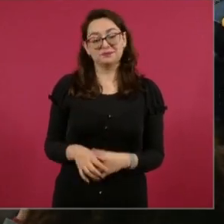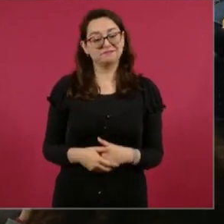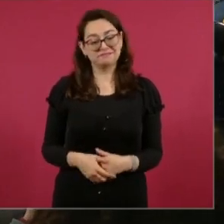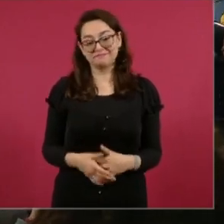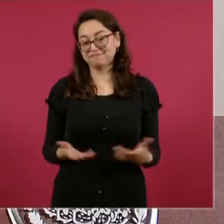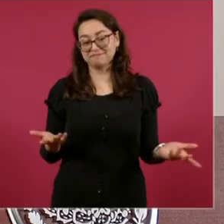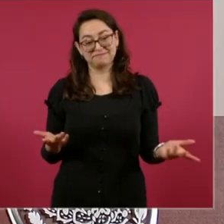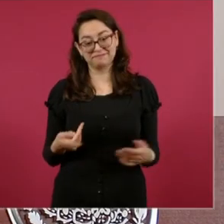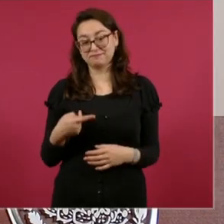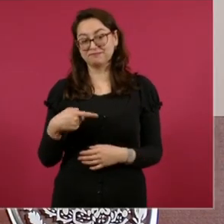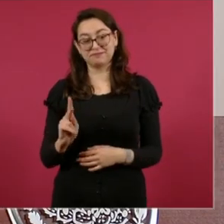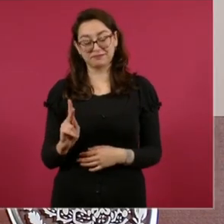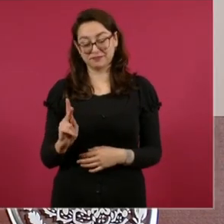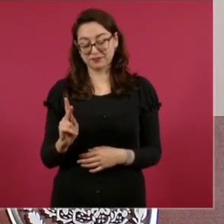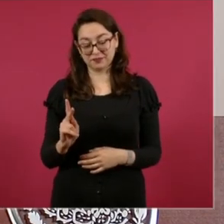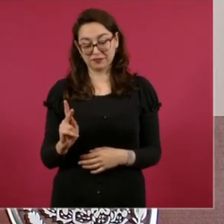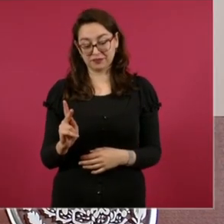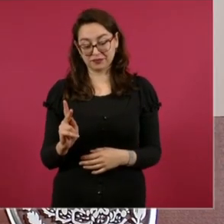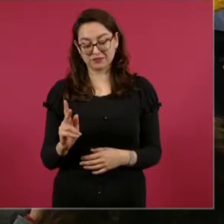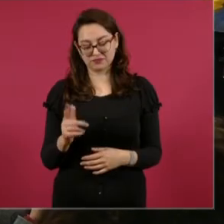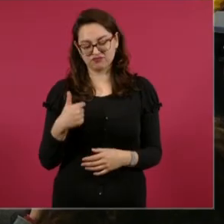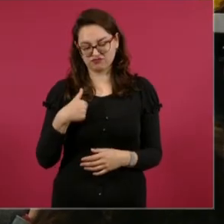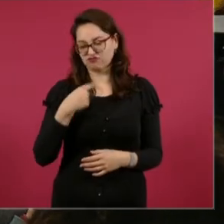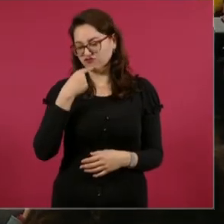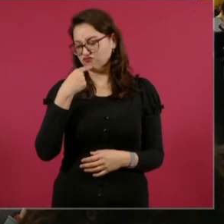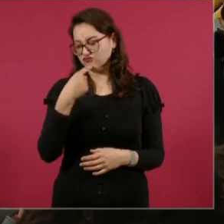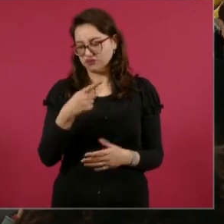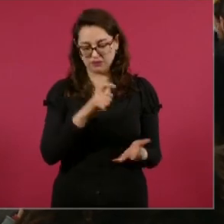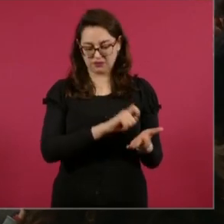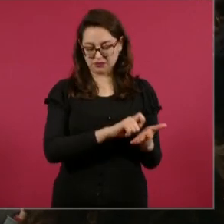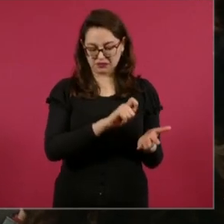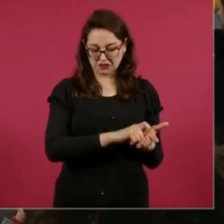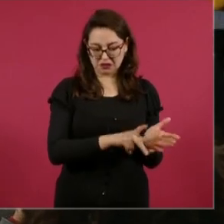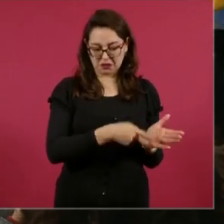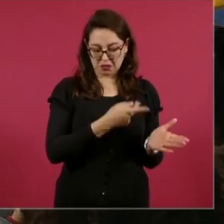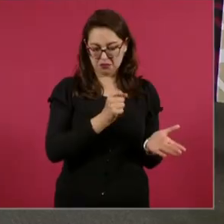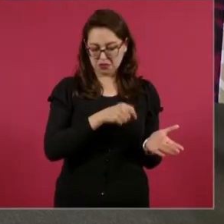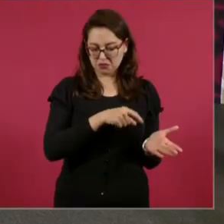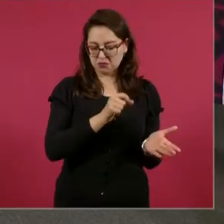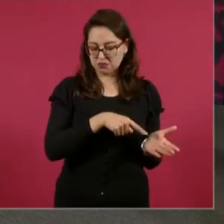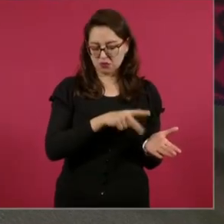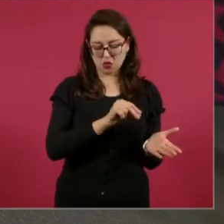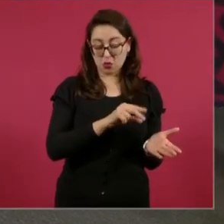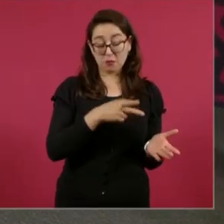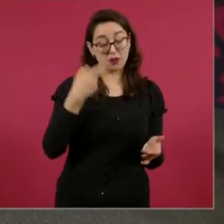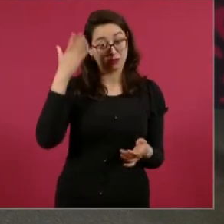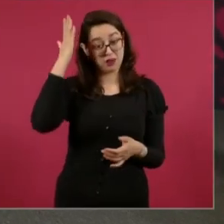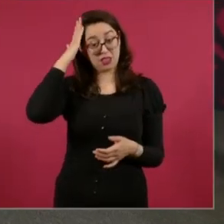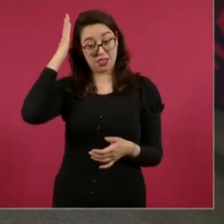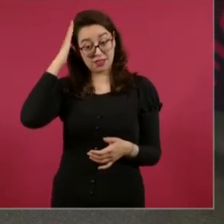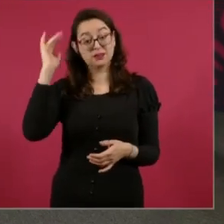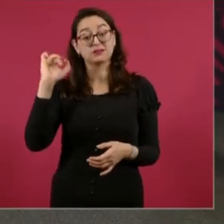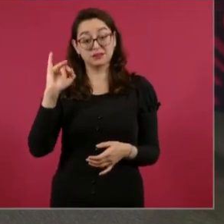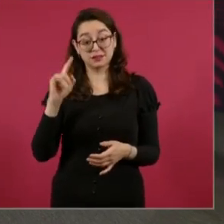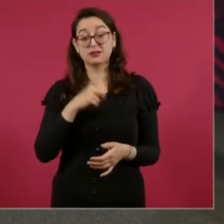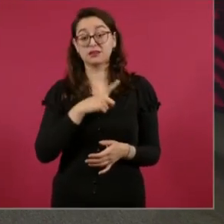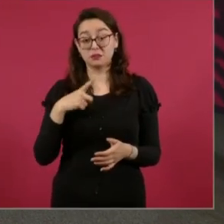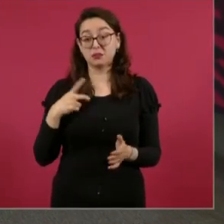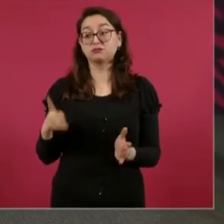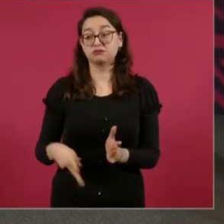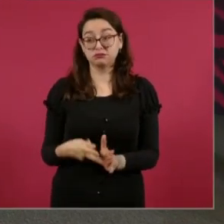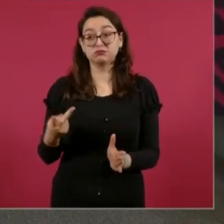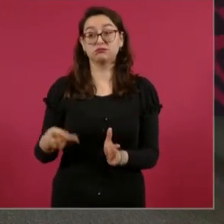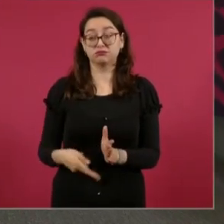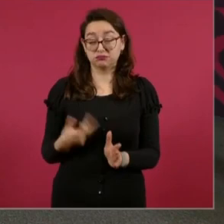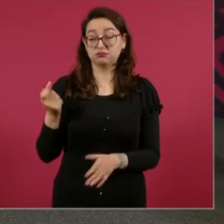ya he dicho de que un escritor no se debe de repetir, pero un dirigente sí, porque ese es su